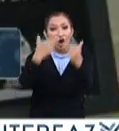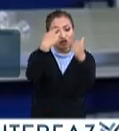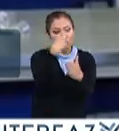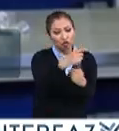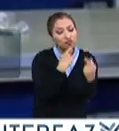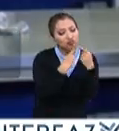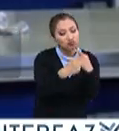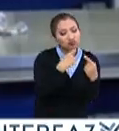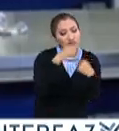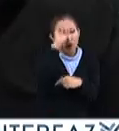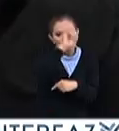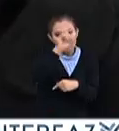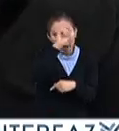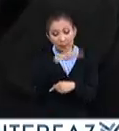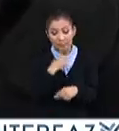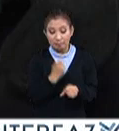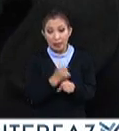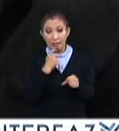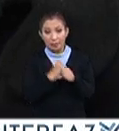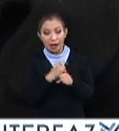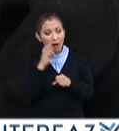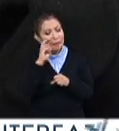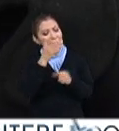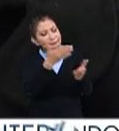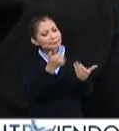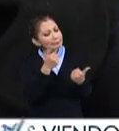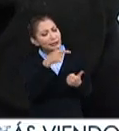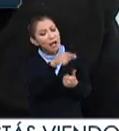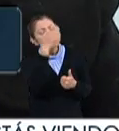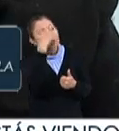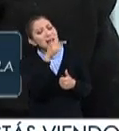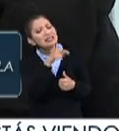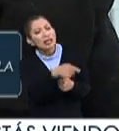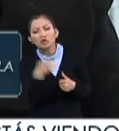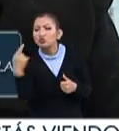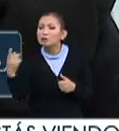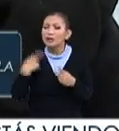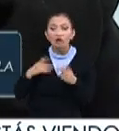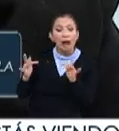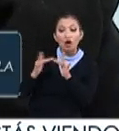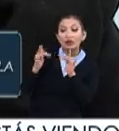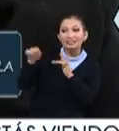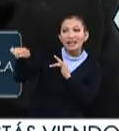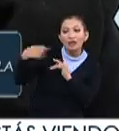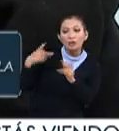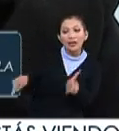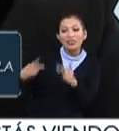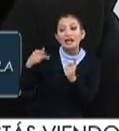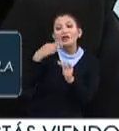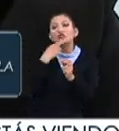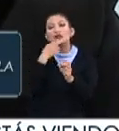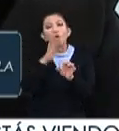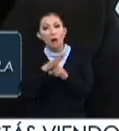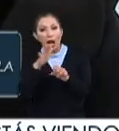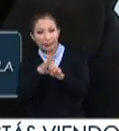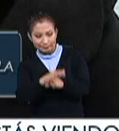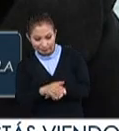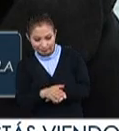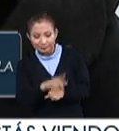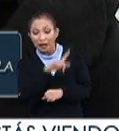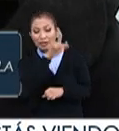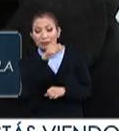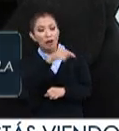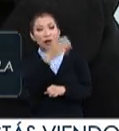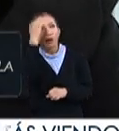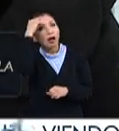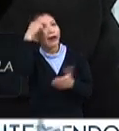incubadora de empresas. Primero se les acota para que ellos sepan quién es su cliente y quiénes son sus usuarios, y para que